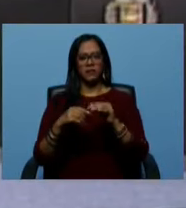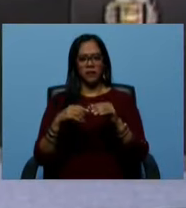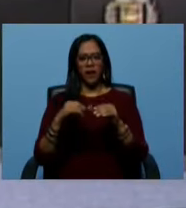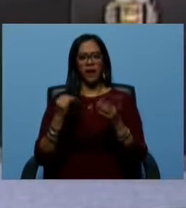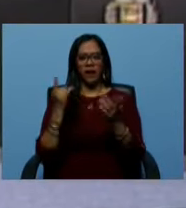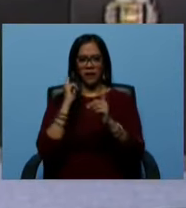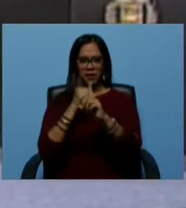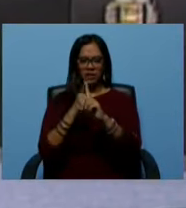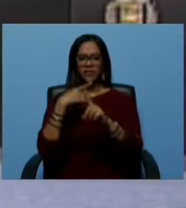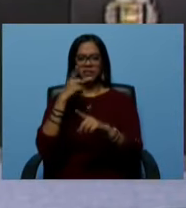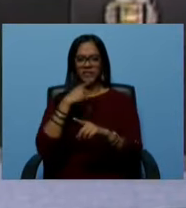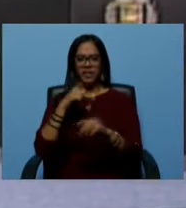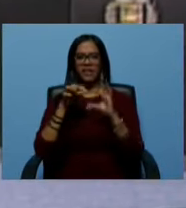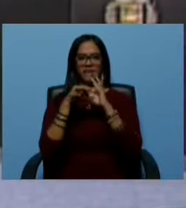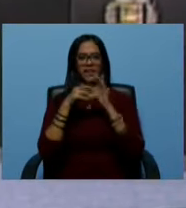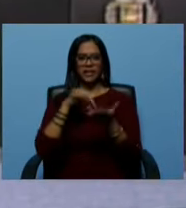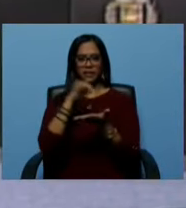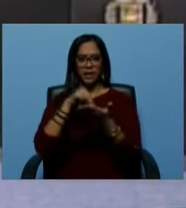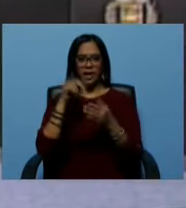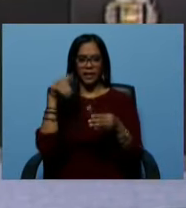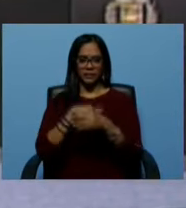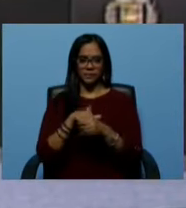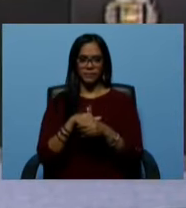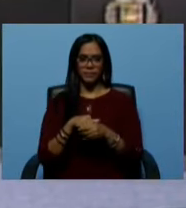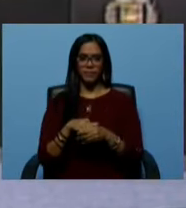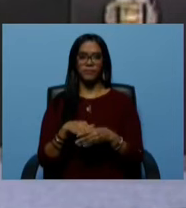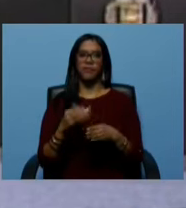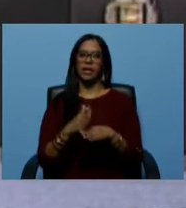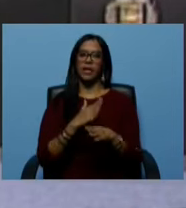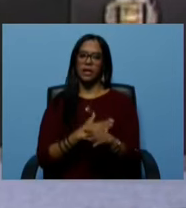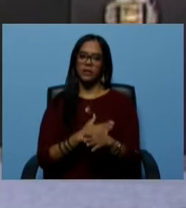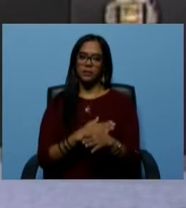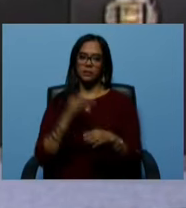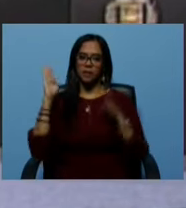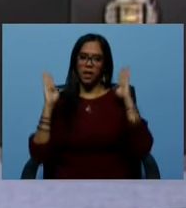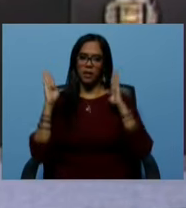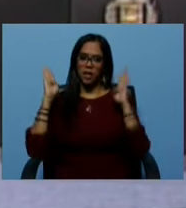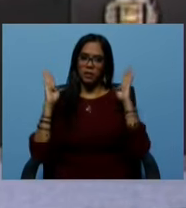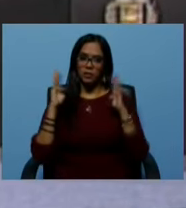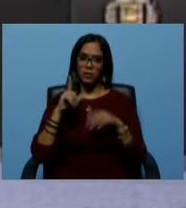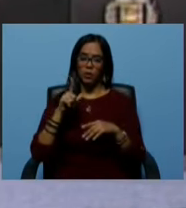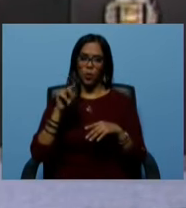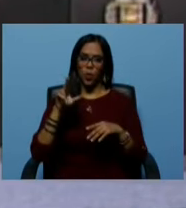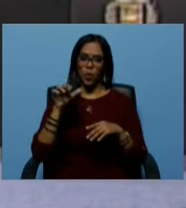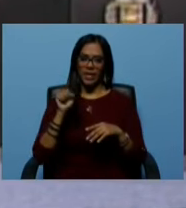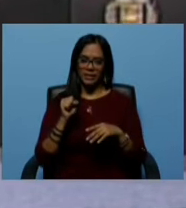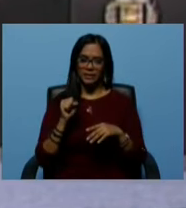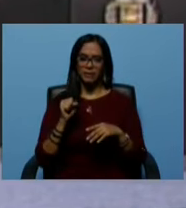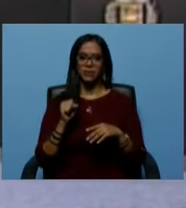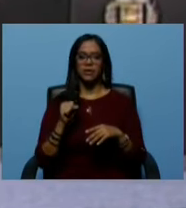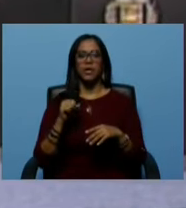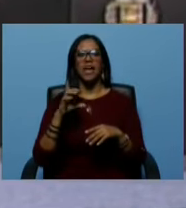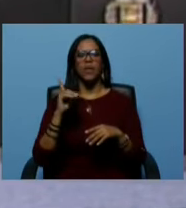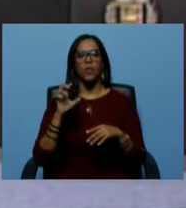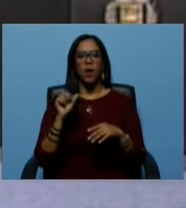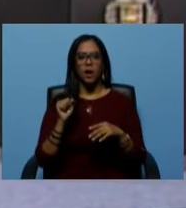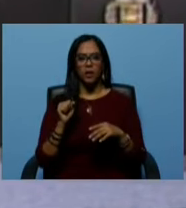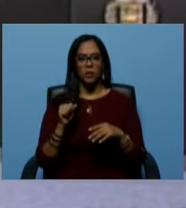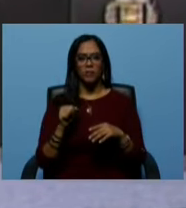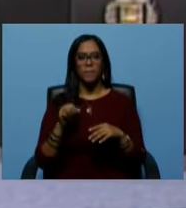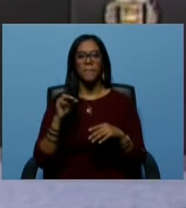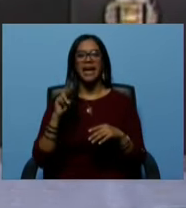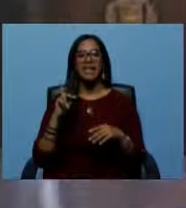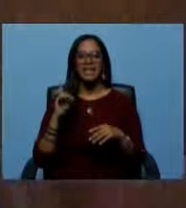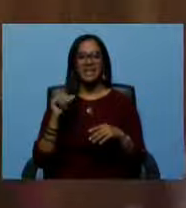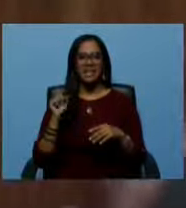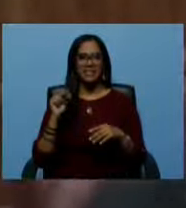Nacional Electoral, y finalmente el ex candidato Luis Eduardo Martínez. Ya ingresó a la